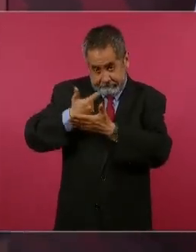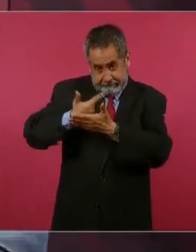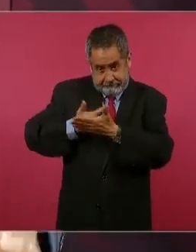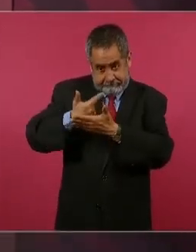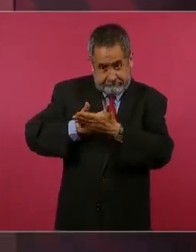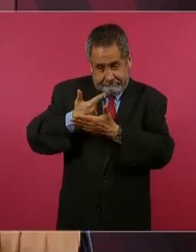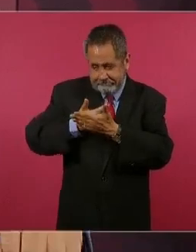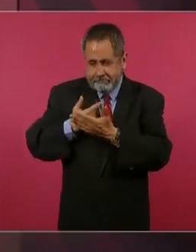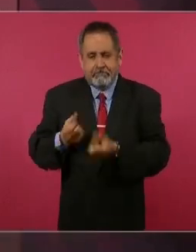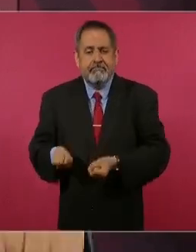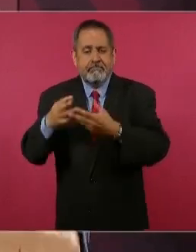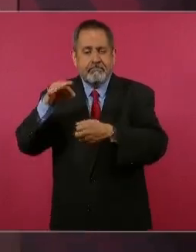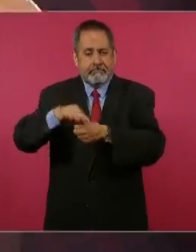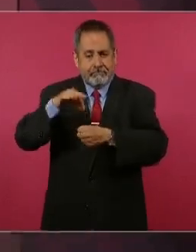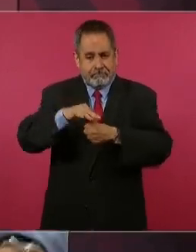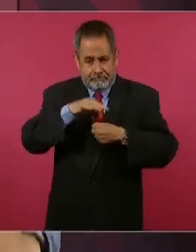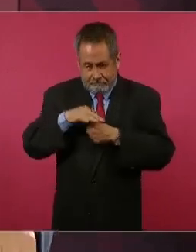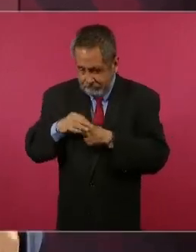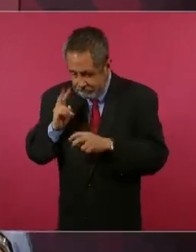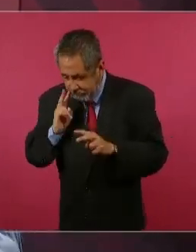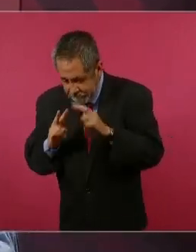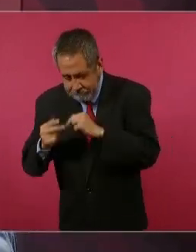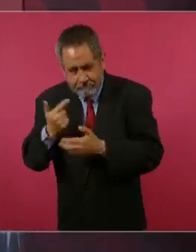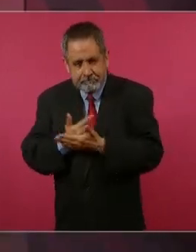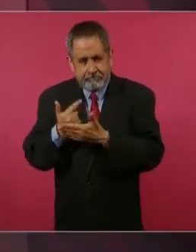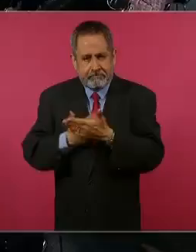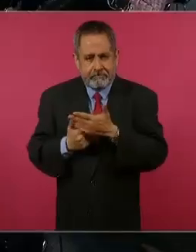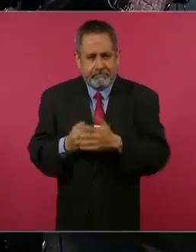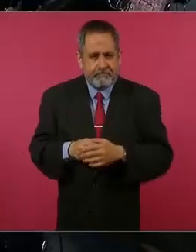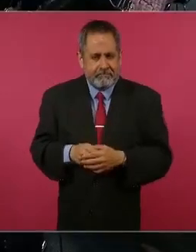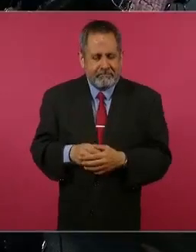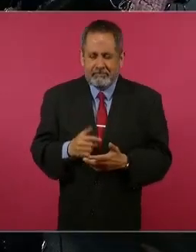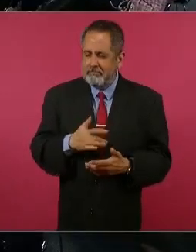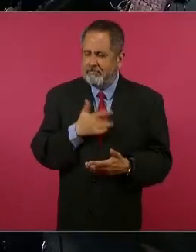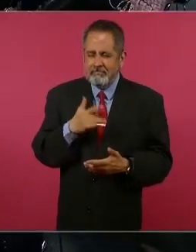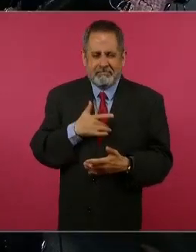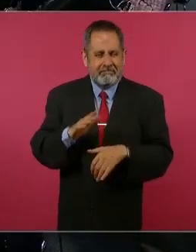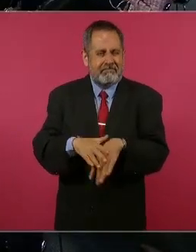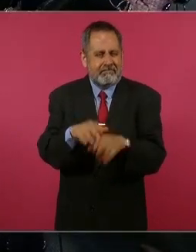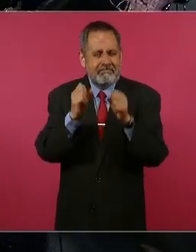este es muy probable